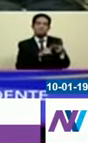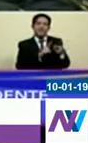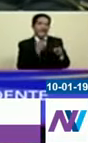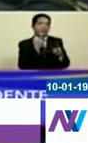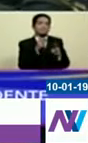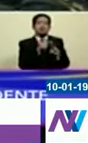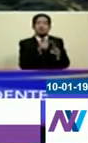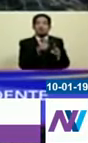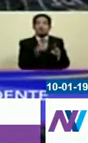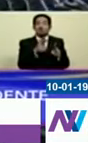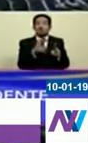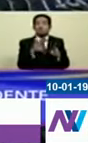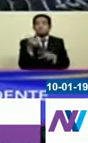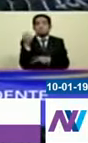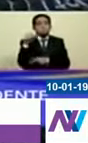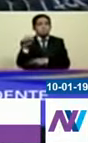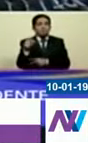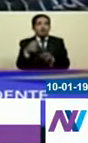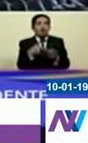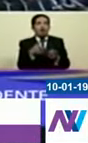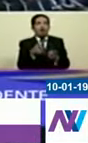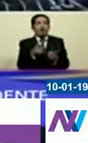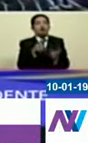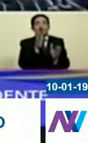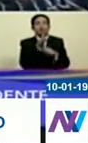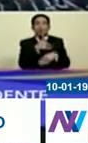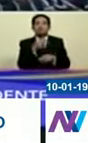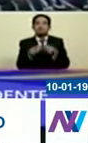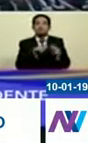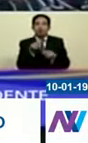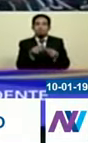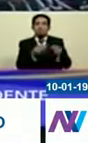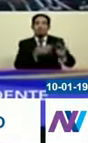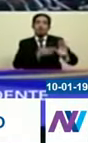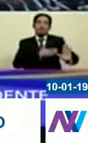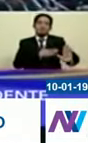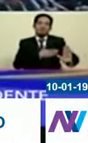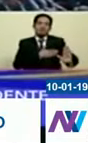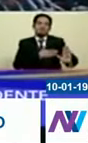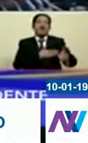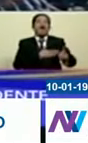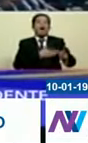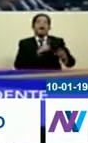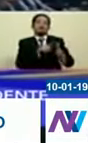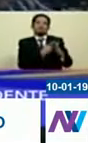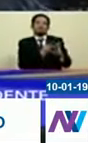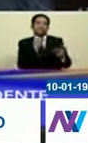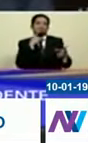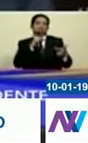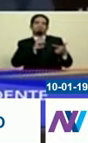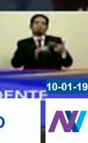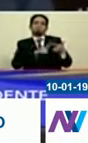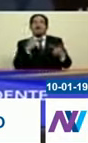alternativa de carácter excepcional. Cuando por circunstancias sobrevenidas no pueda